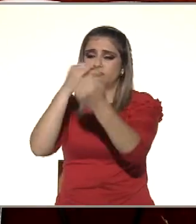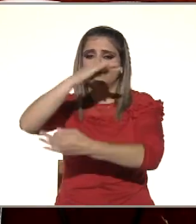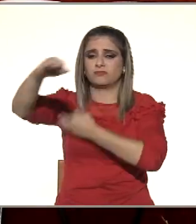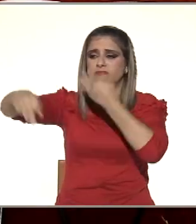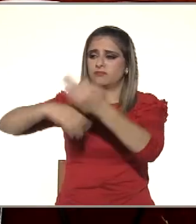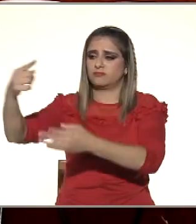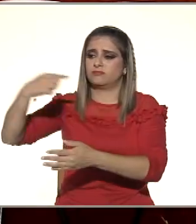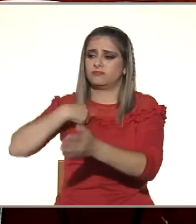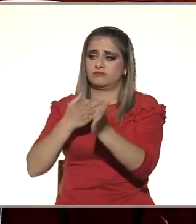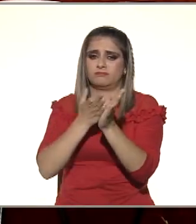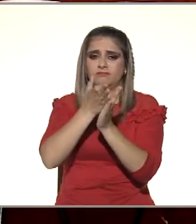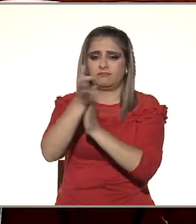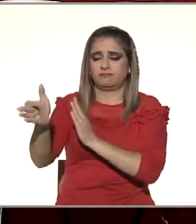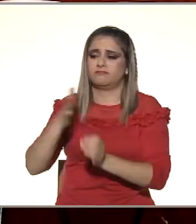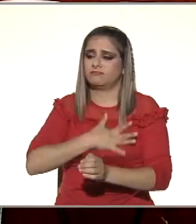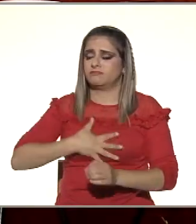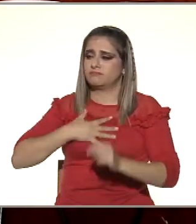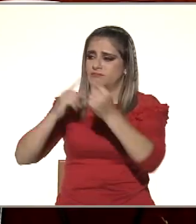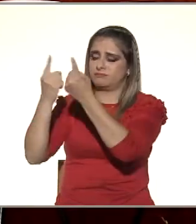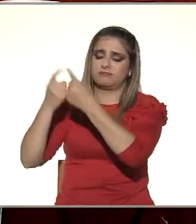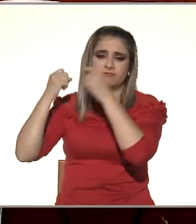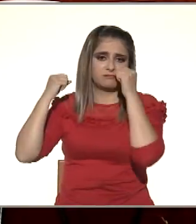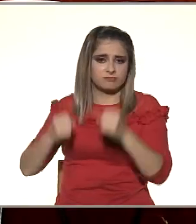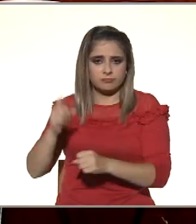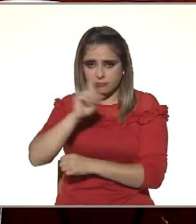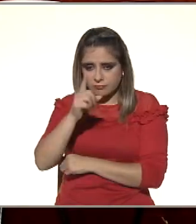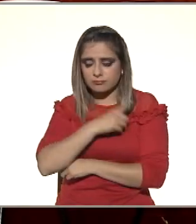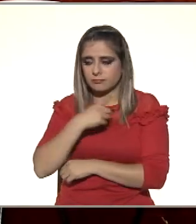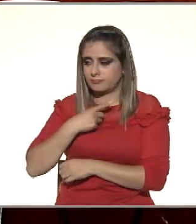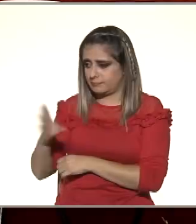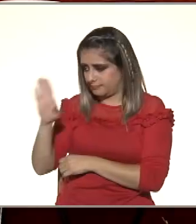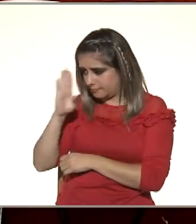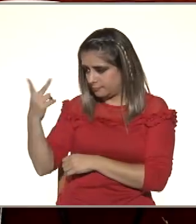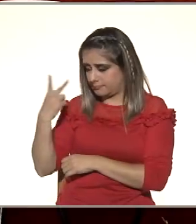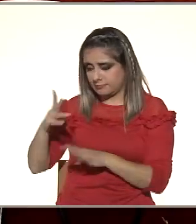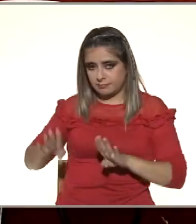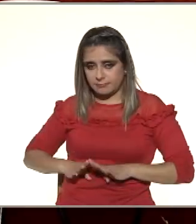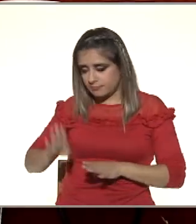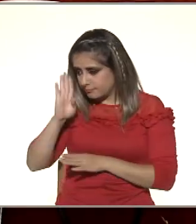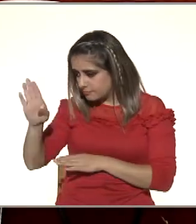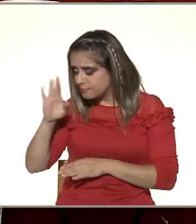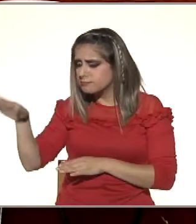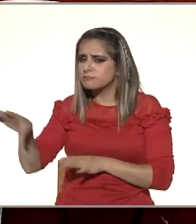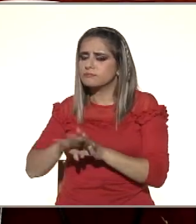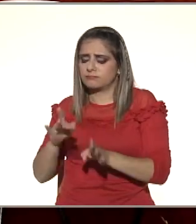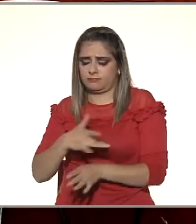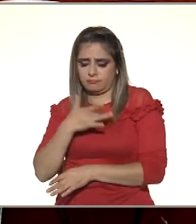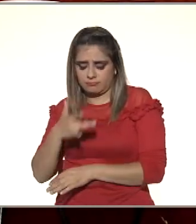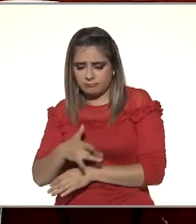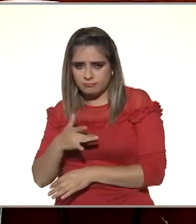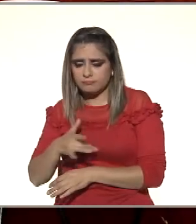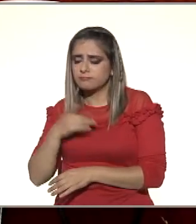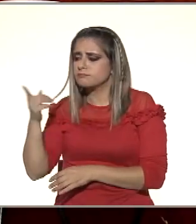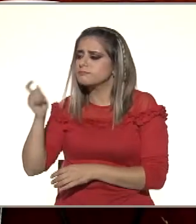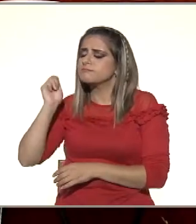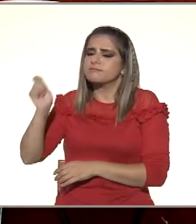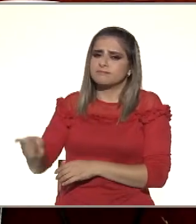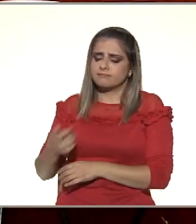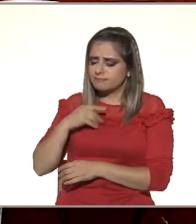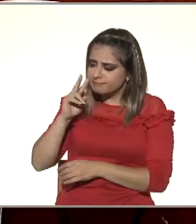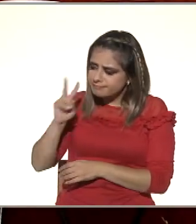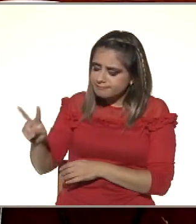infiel, sino puedes preguntarte sobre esa pareja en específico que tienes, cómo ha sido la dinámica, qué muestras ha dado. A